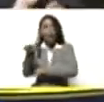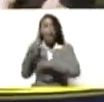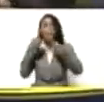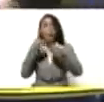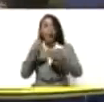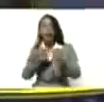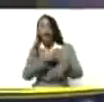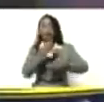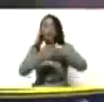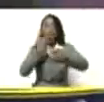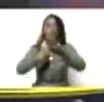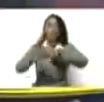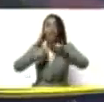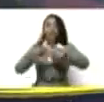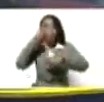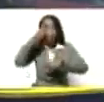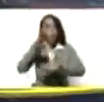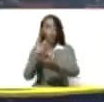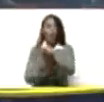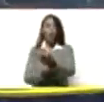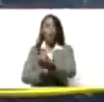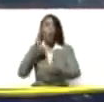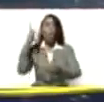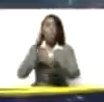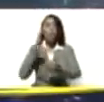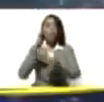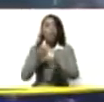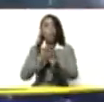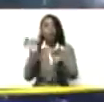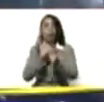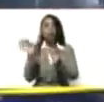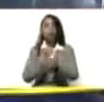llevar servicios a los pueblos hermanos nuestro caribe